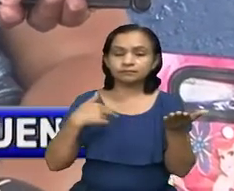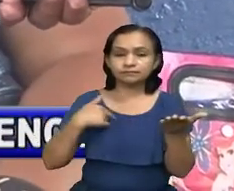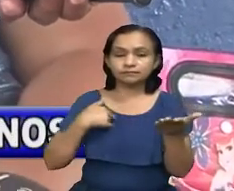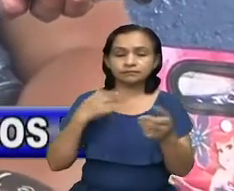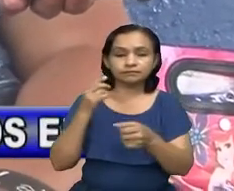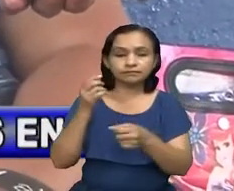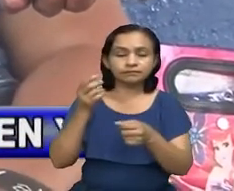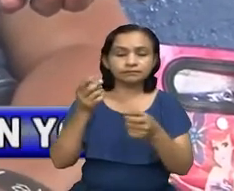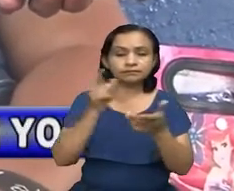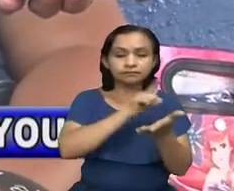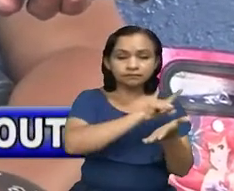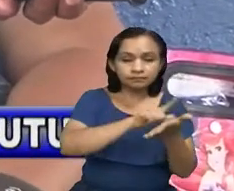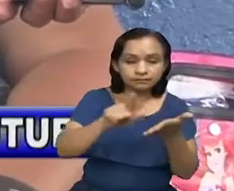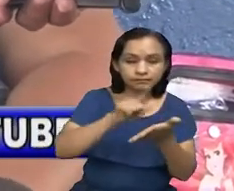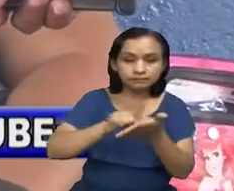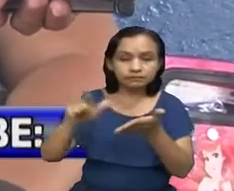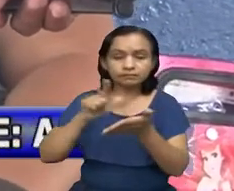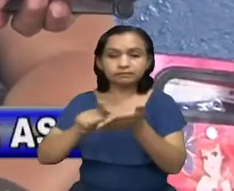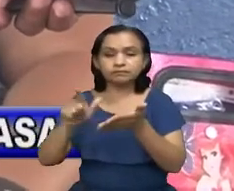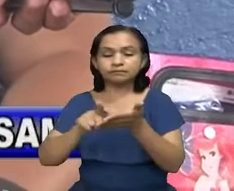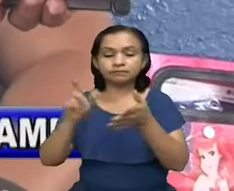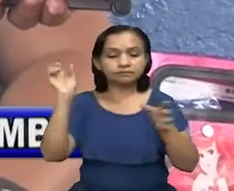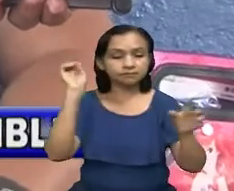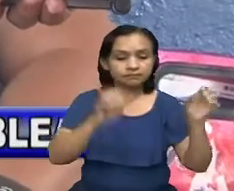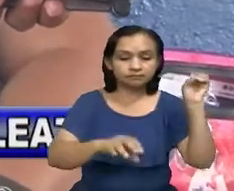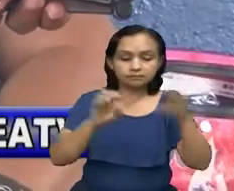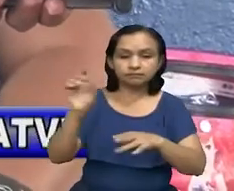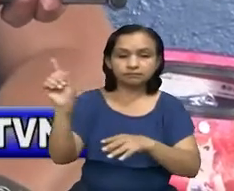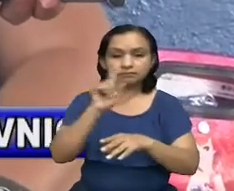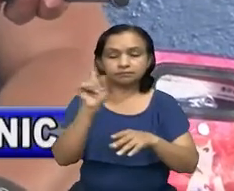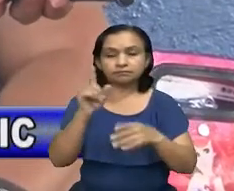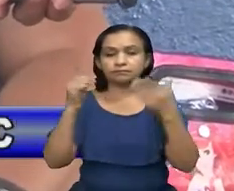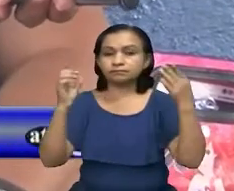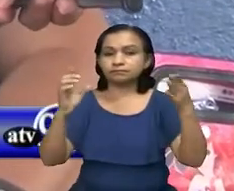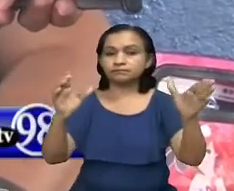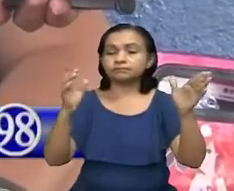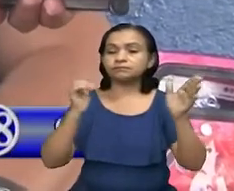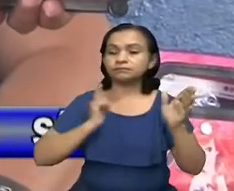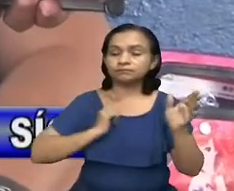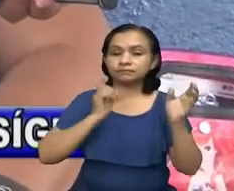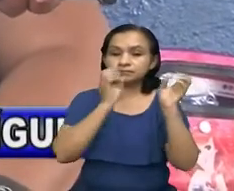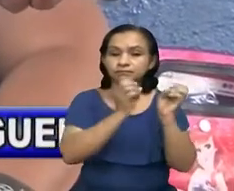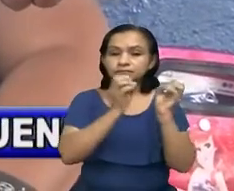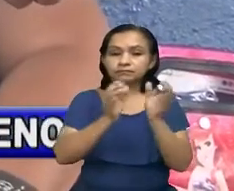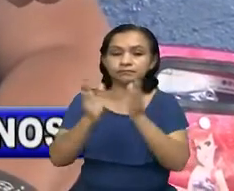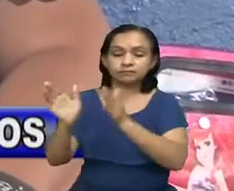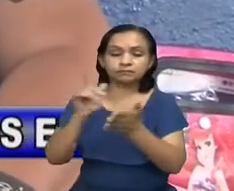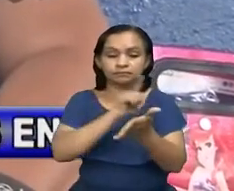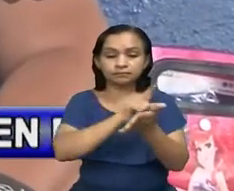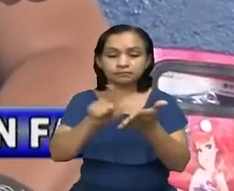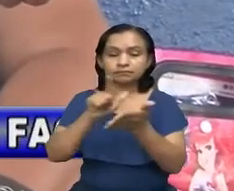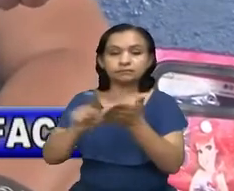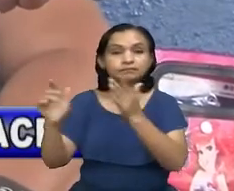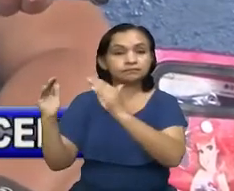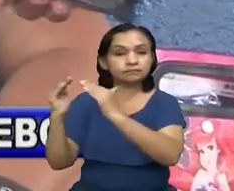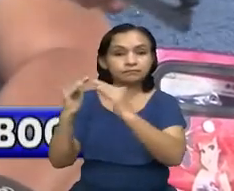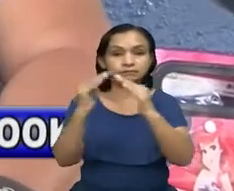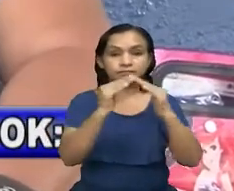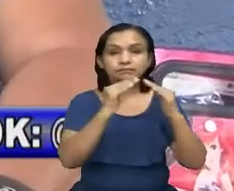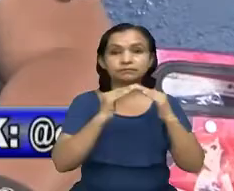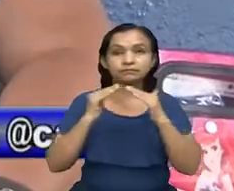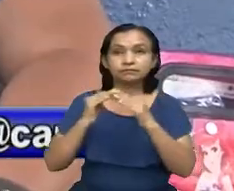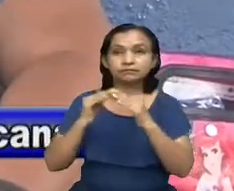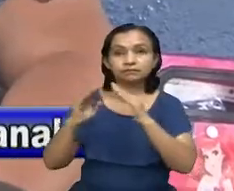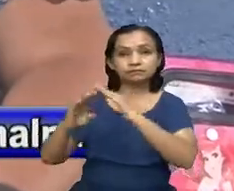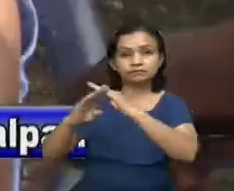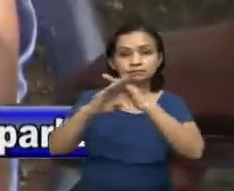las casas limpias, ¿verdad? Que no hay que tener chatarra, llanta, y hay que tener ordenado, pues limpiar las casas para